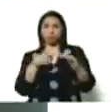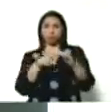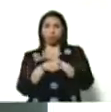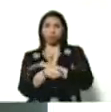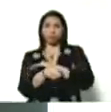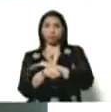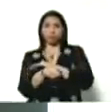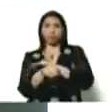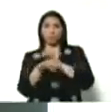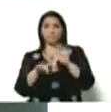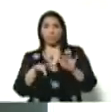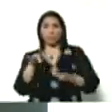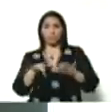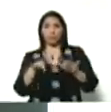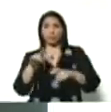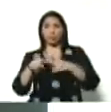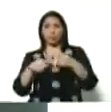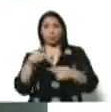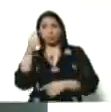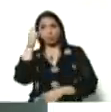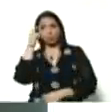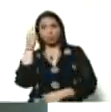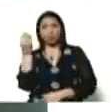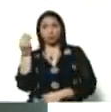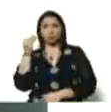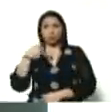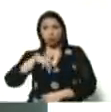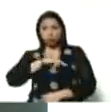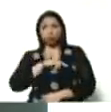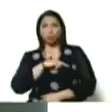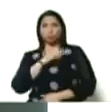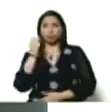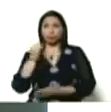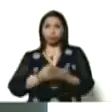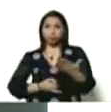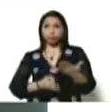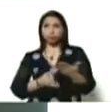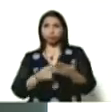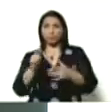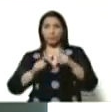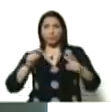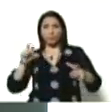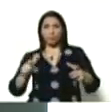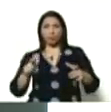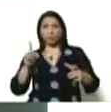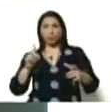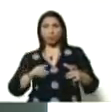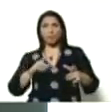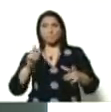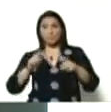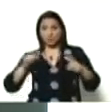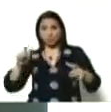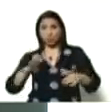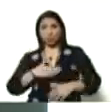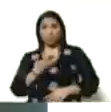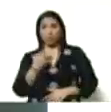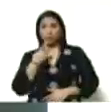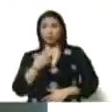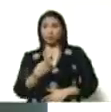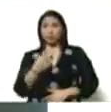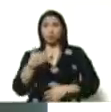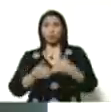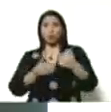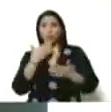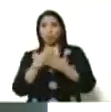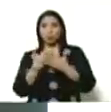web. En los próximos días vamos a incorporar un mecanismo, una aplicación, para que las personas puedan también decidir cuáles propuestas les